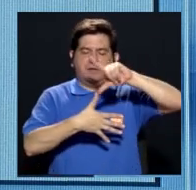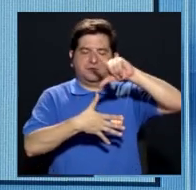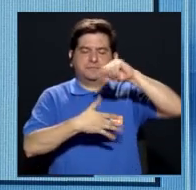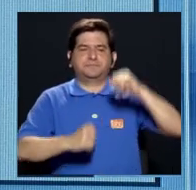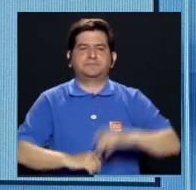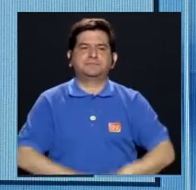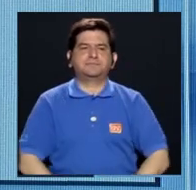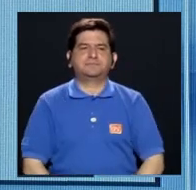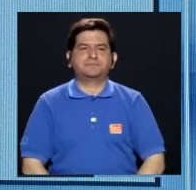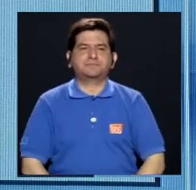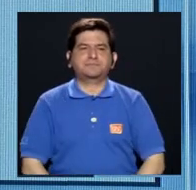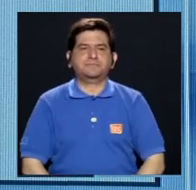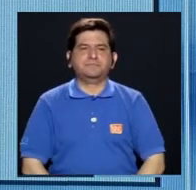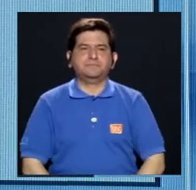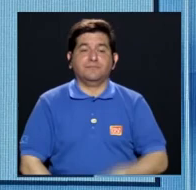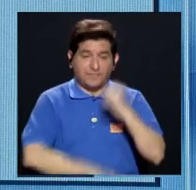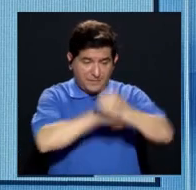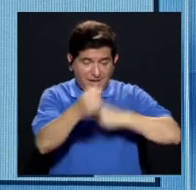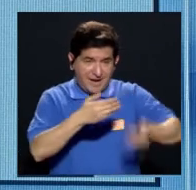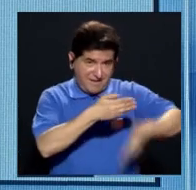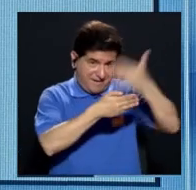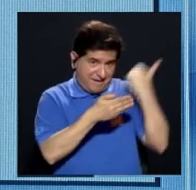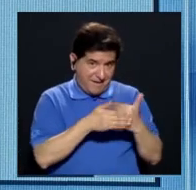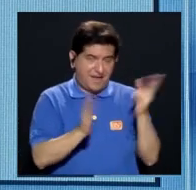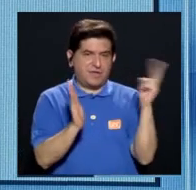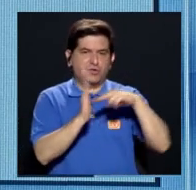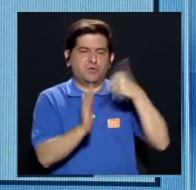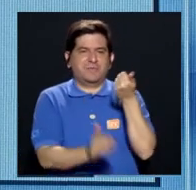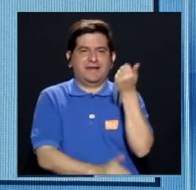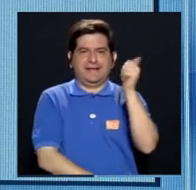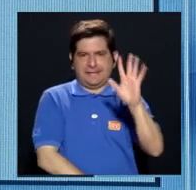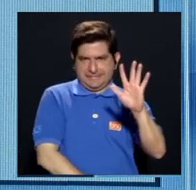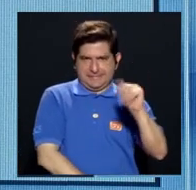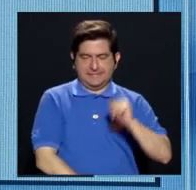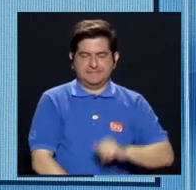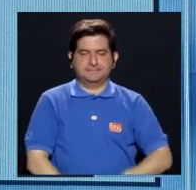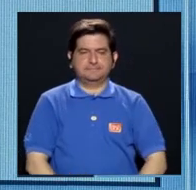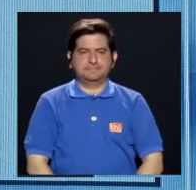Latina. El año pasado, en el 2015,